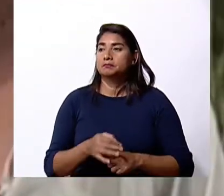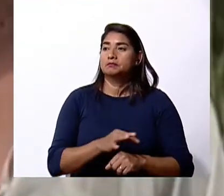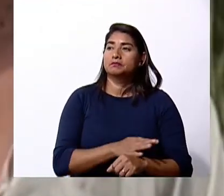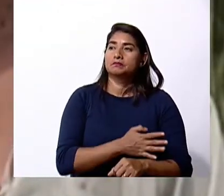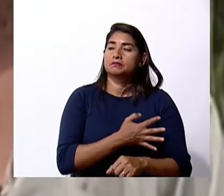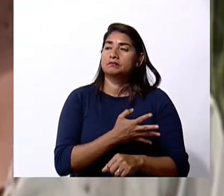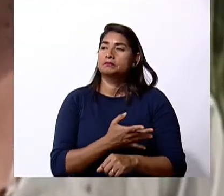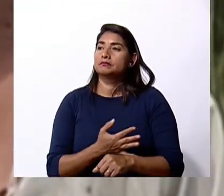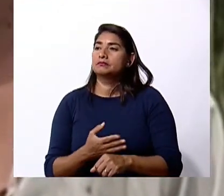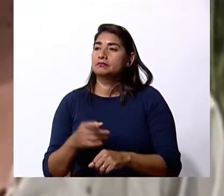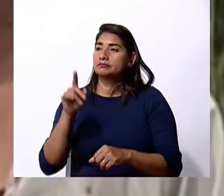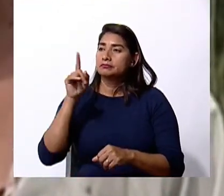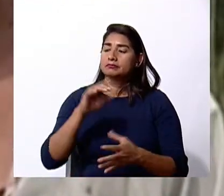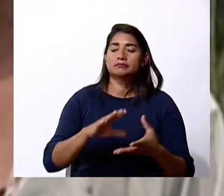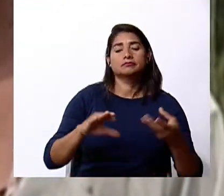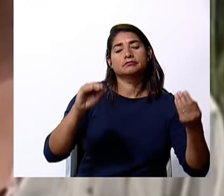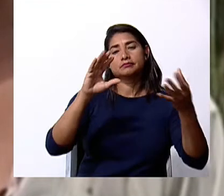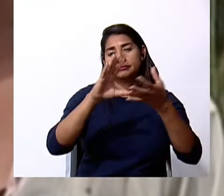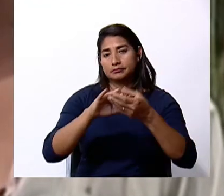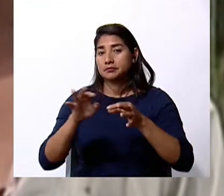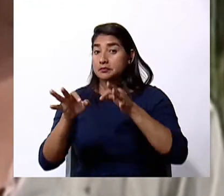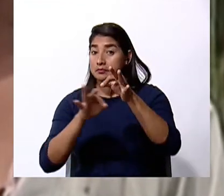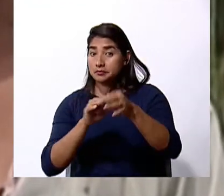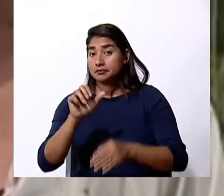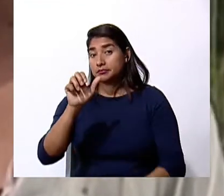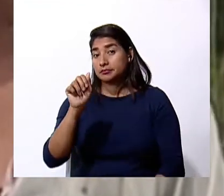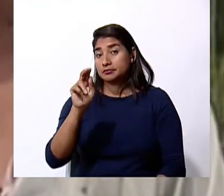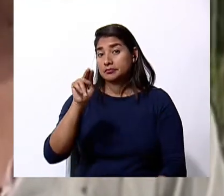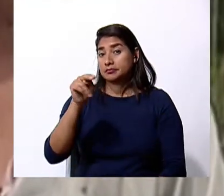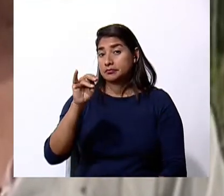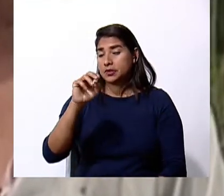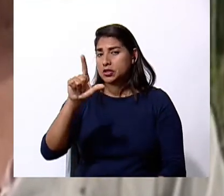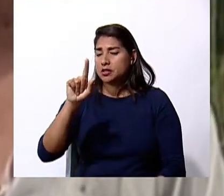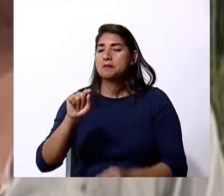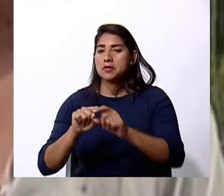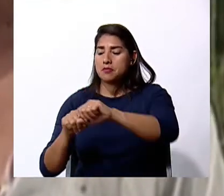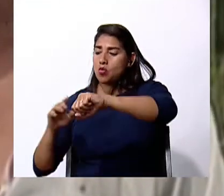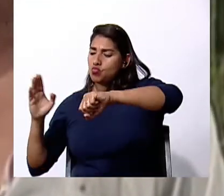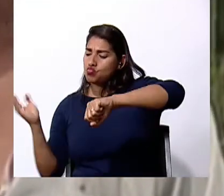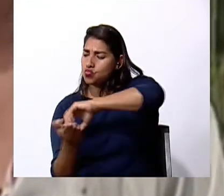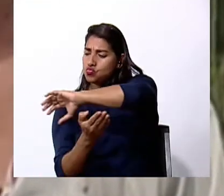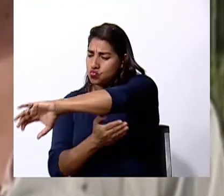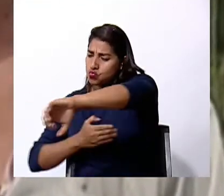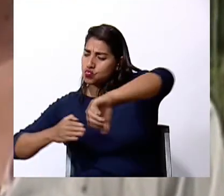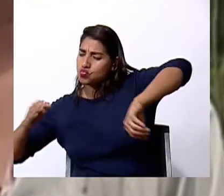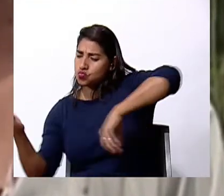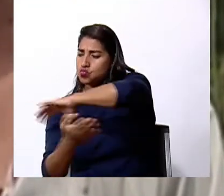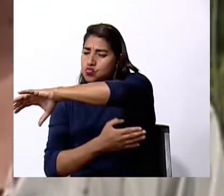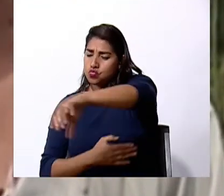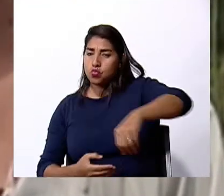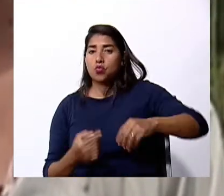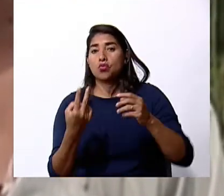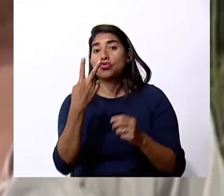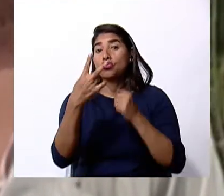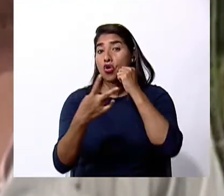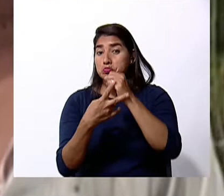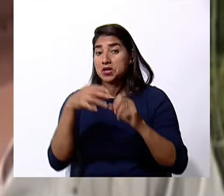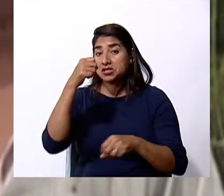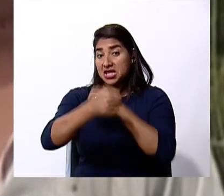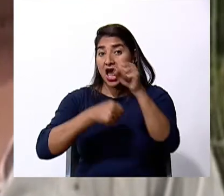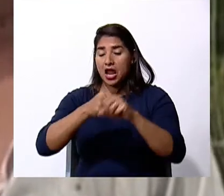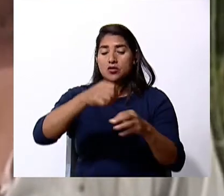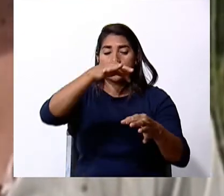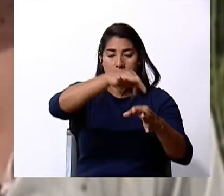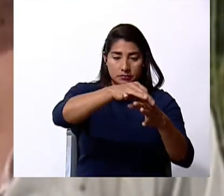Lo que es el cultivo del añil, usted lo corta y en el año puede sacar 2 cosechas. El